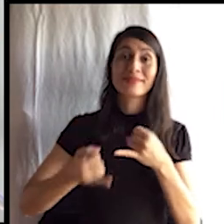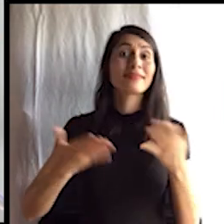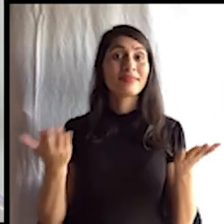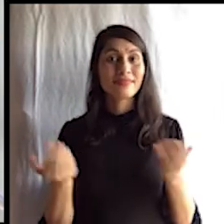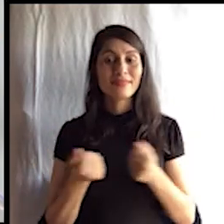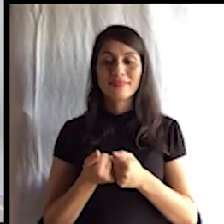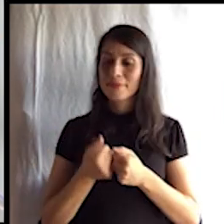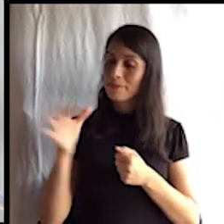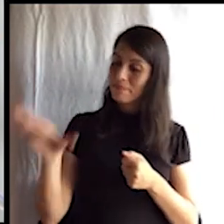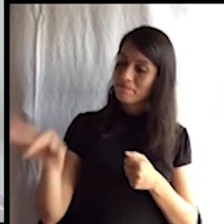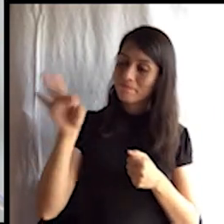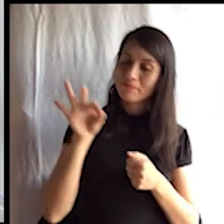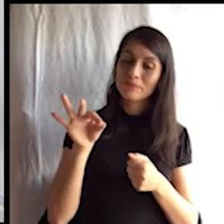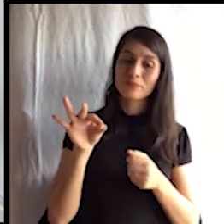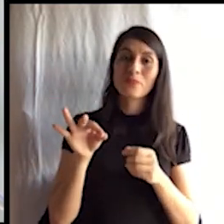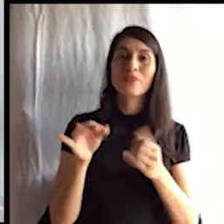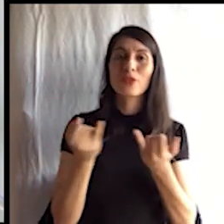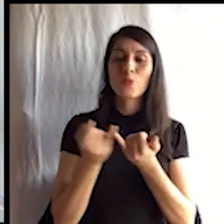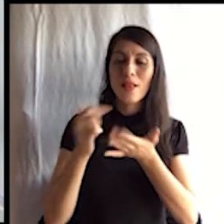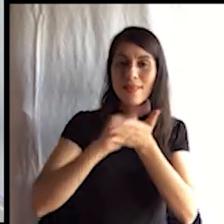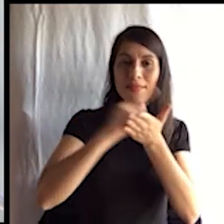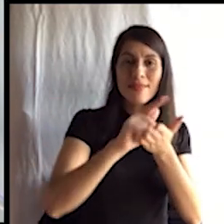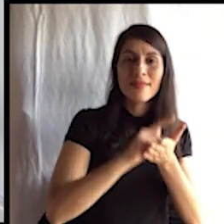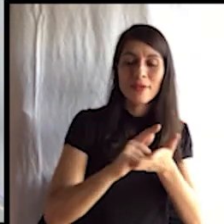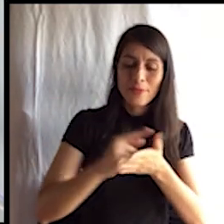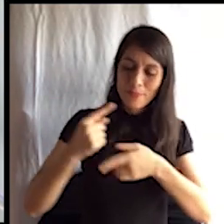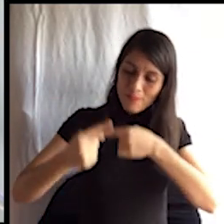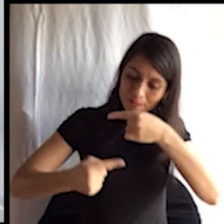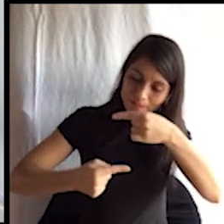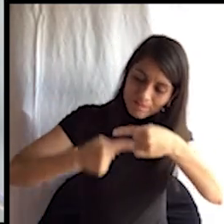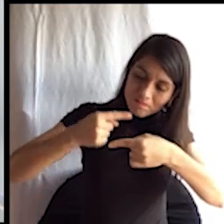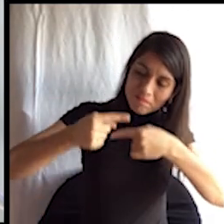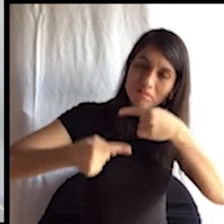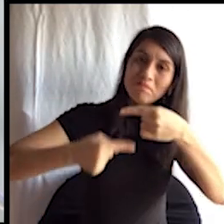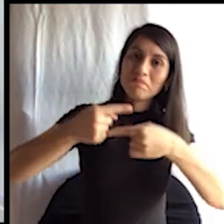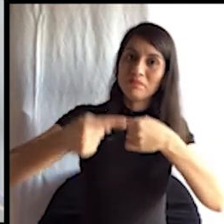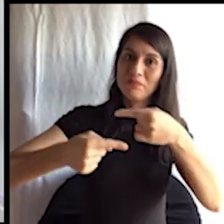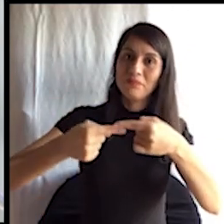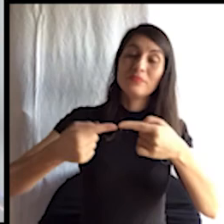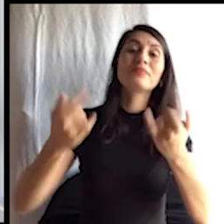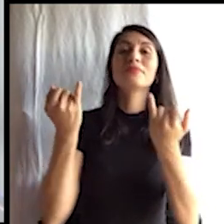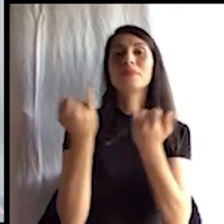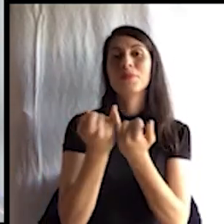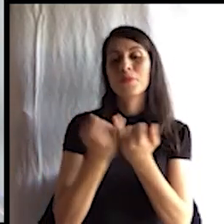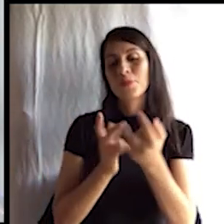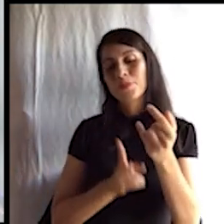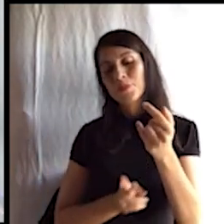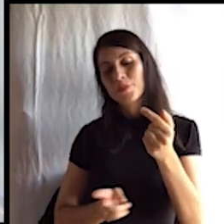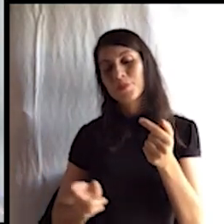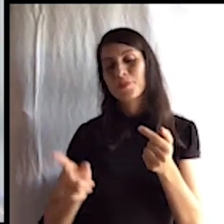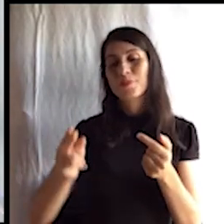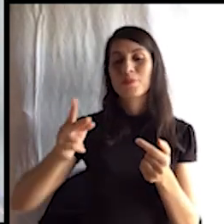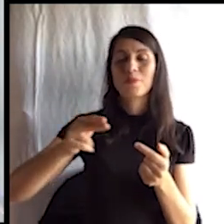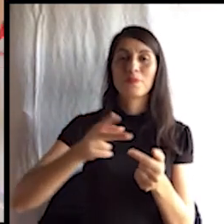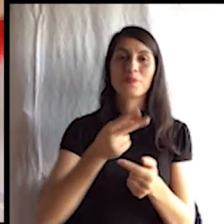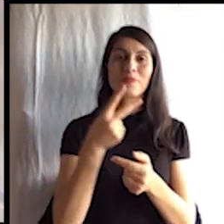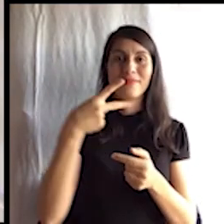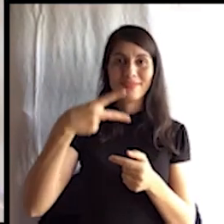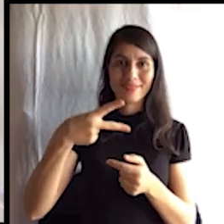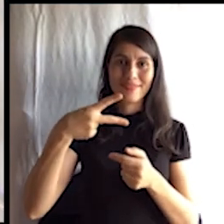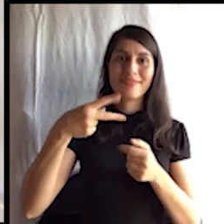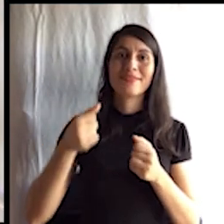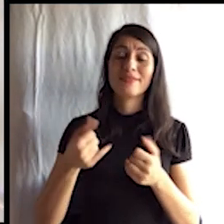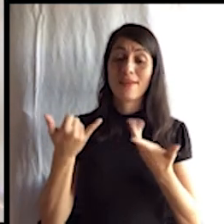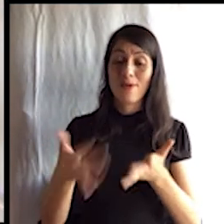Finalmente, vamos a agarrar nuestro limpiapipas, lo doblamos a la mitad y lo cortaremos en dos.